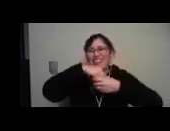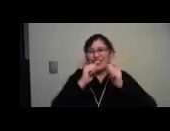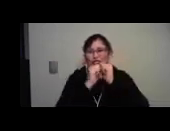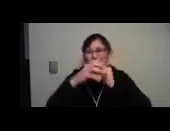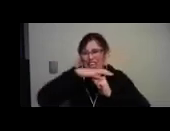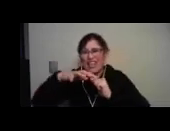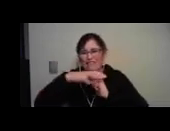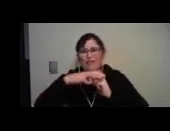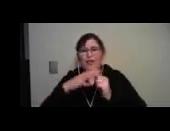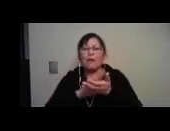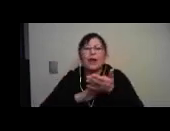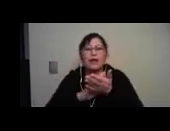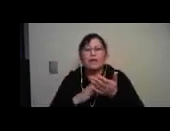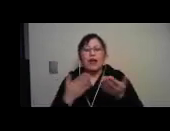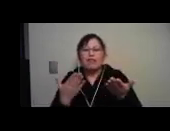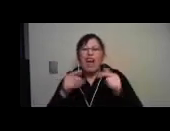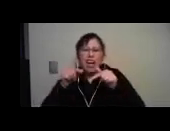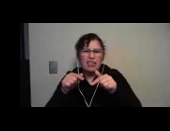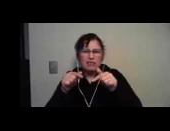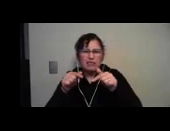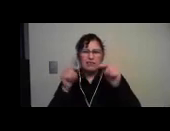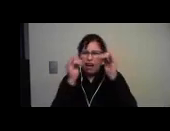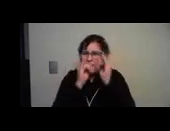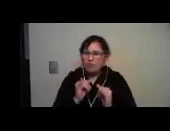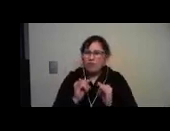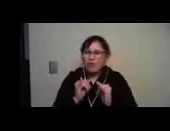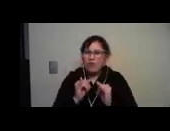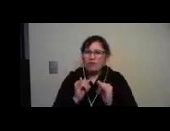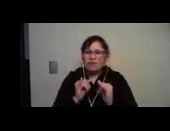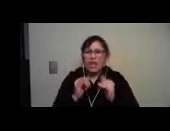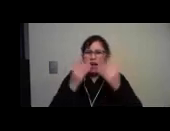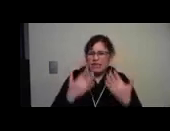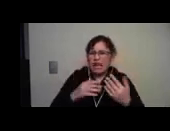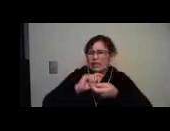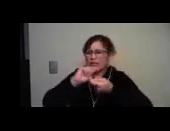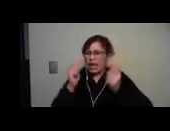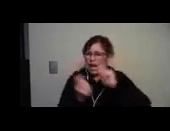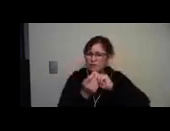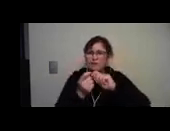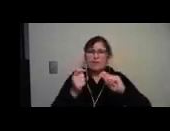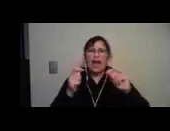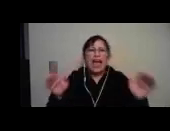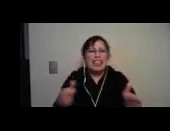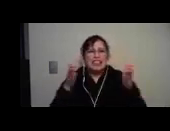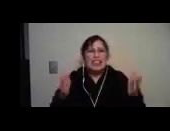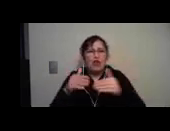la forma física con la cual se propaga el estímulo externo para, en